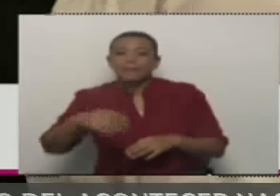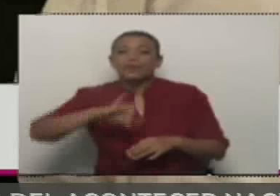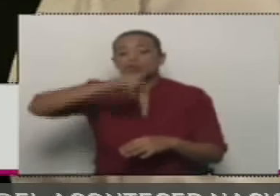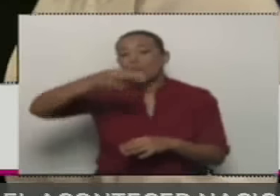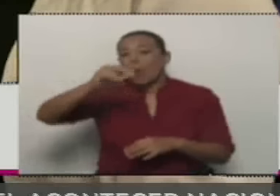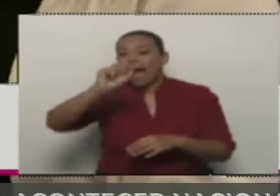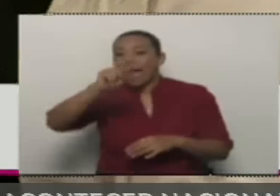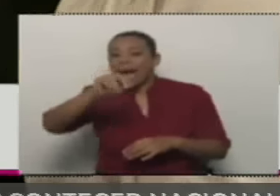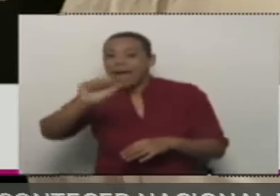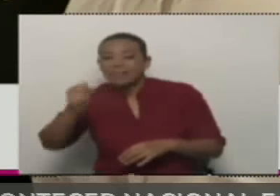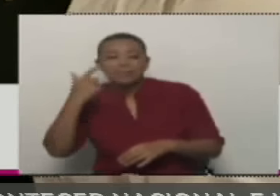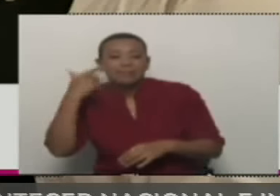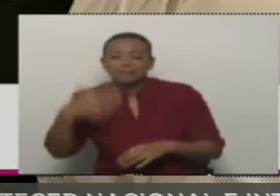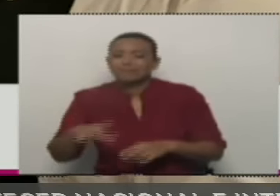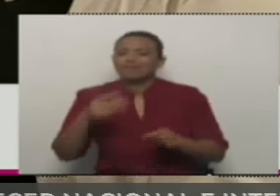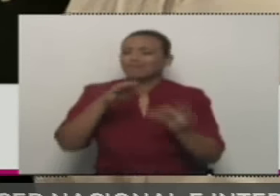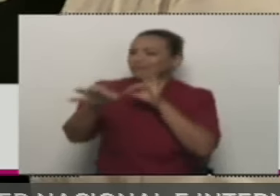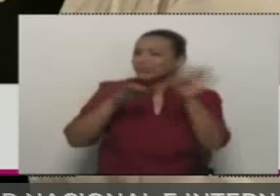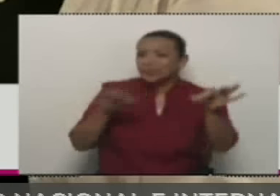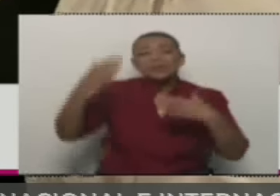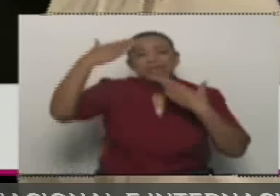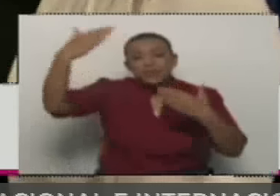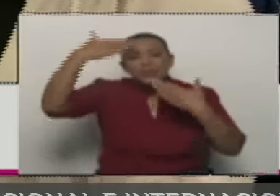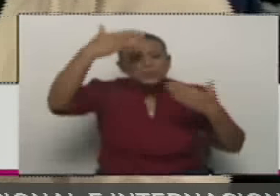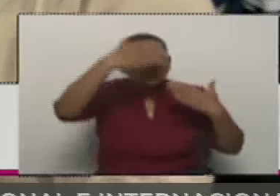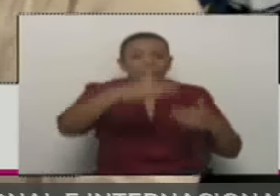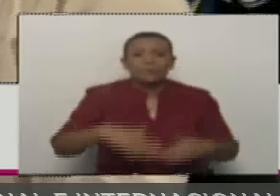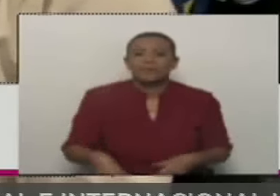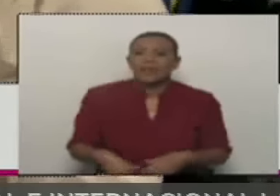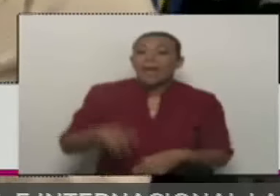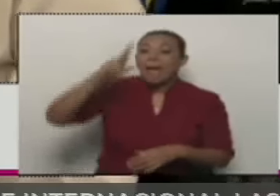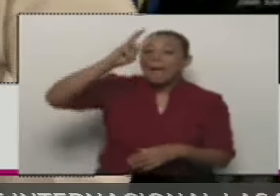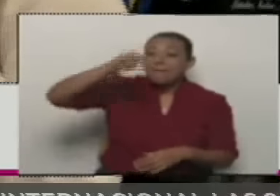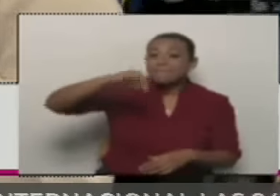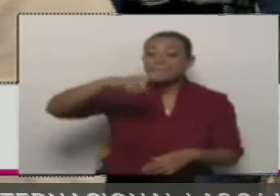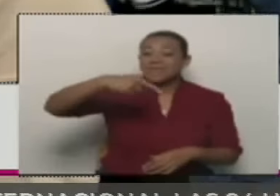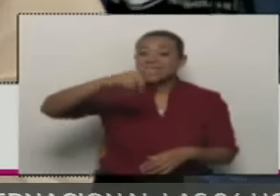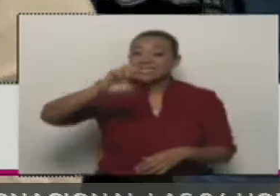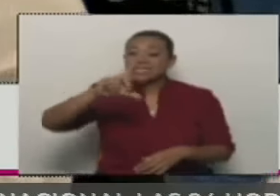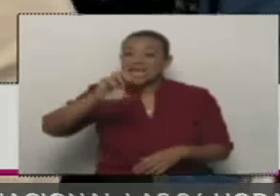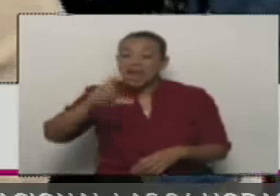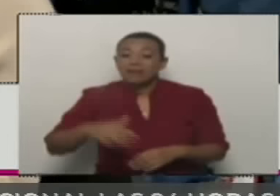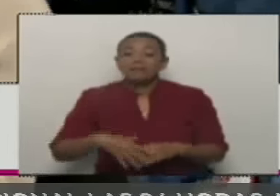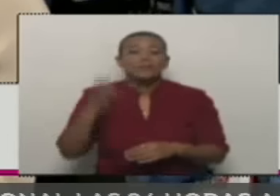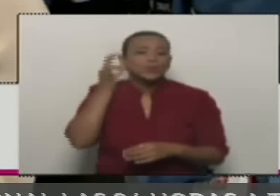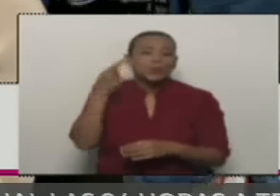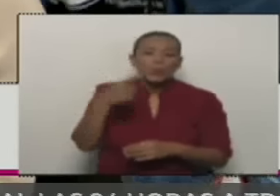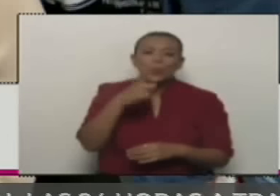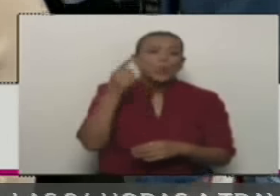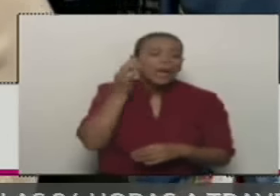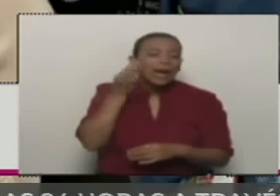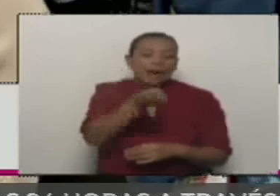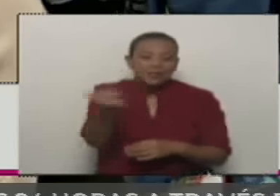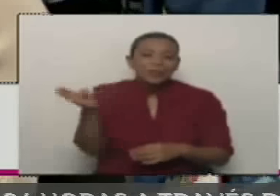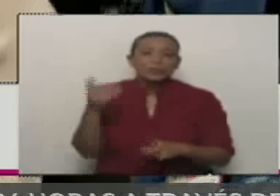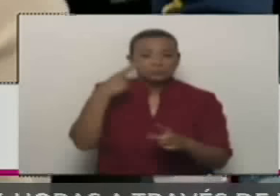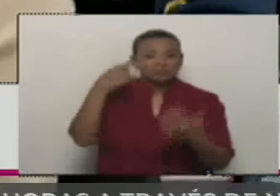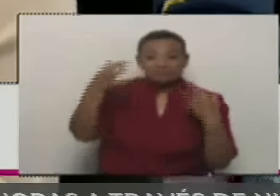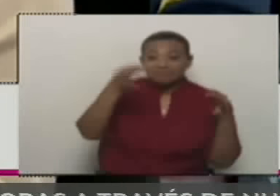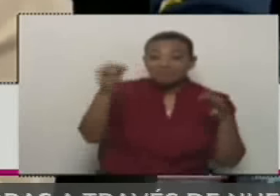Molina, mi saludo, a Michelle Delgado, a Sara Tavera,